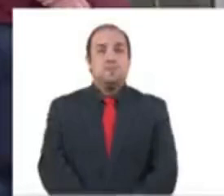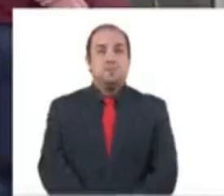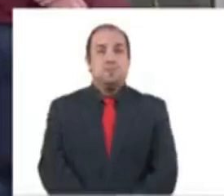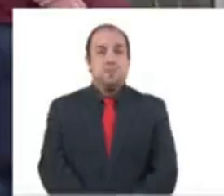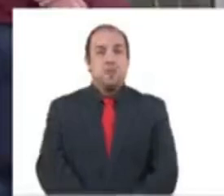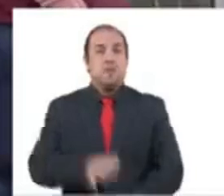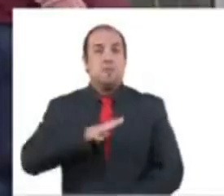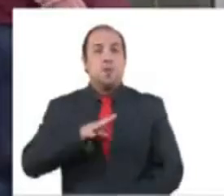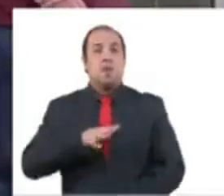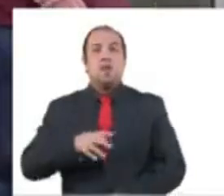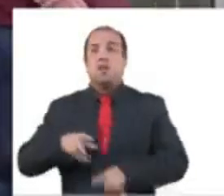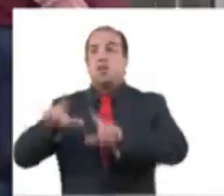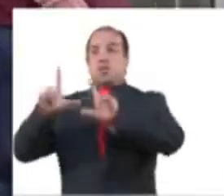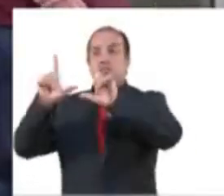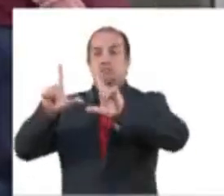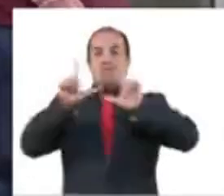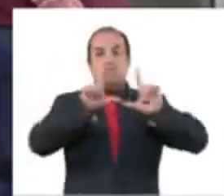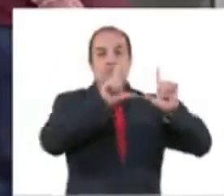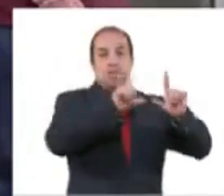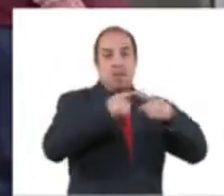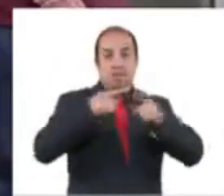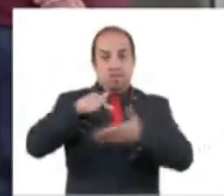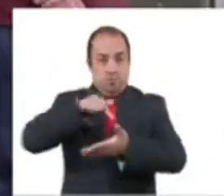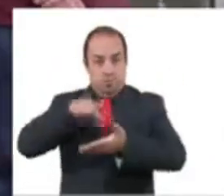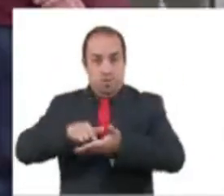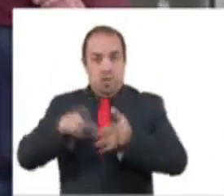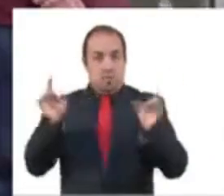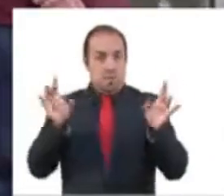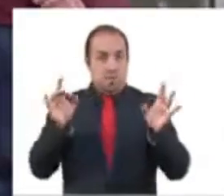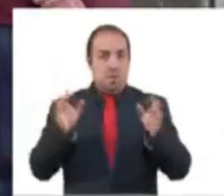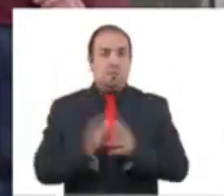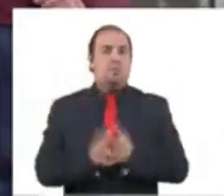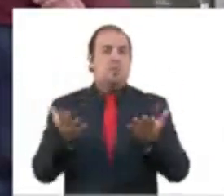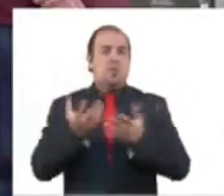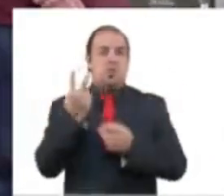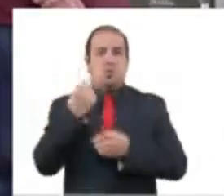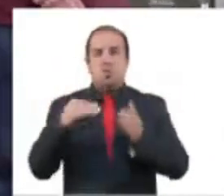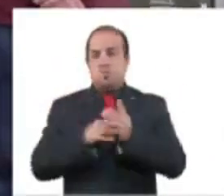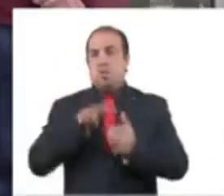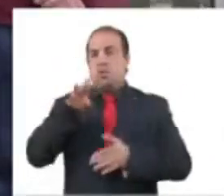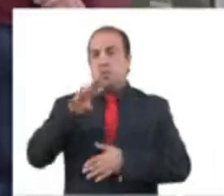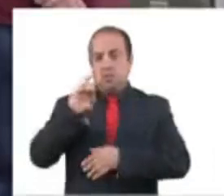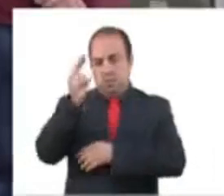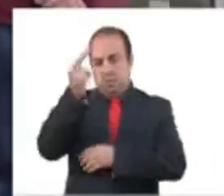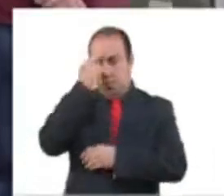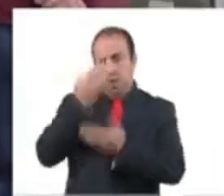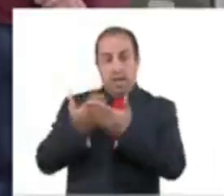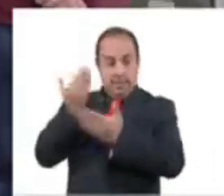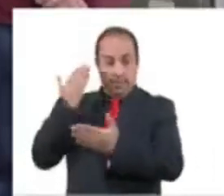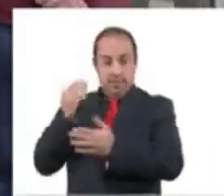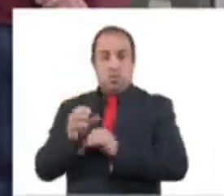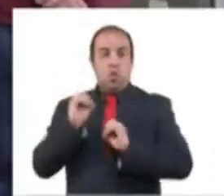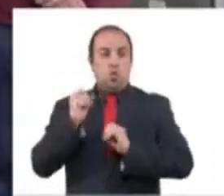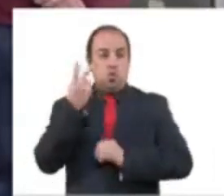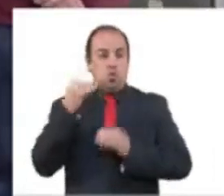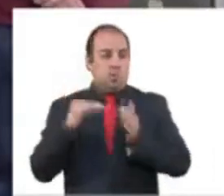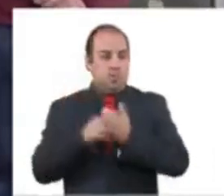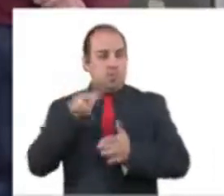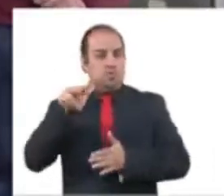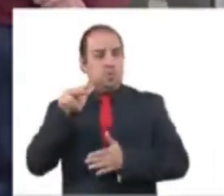haber pantallas en distintos lugares de Reforma. Ya lo hemos hecho, lo hicimos en el 2019, si recuerdan, o